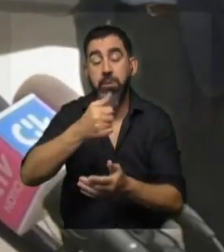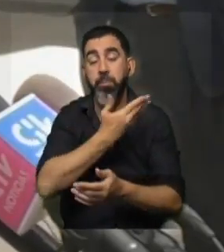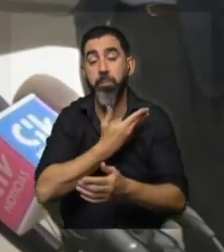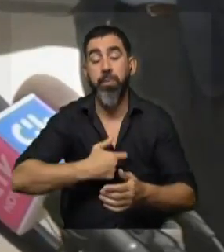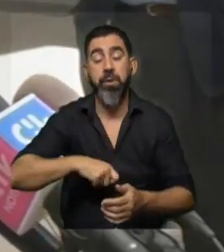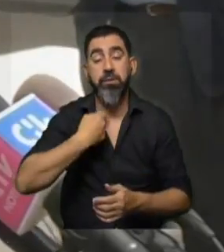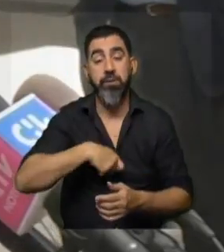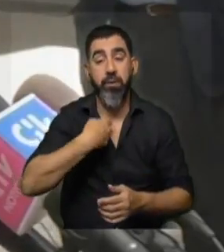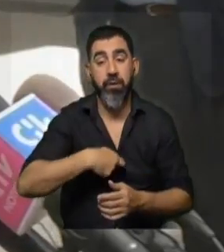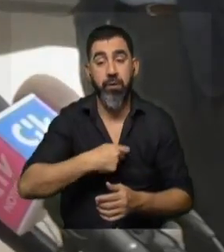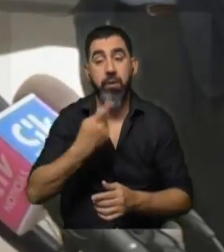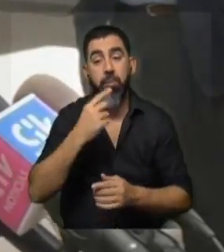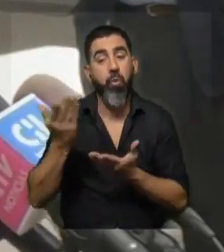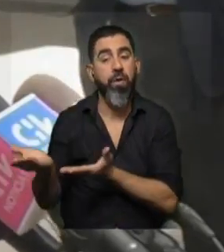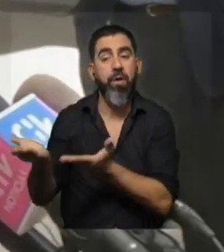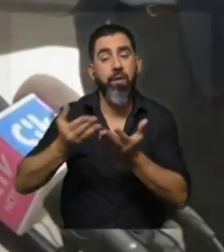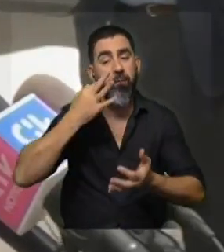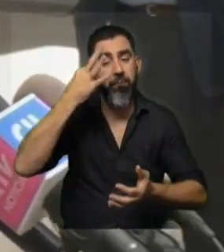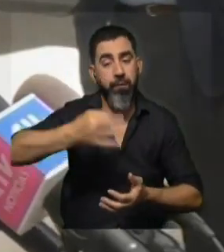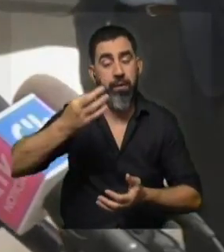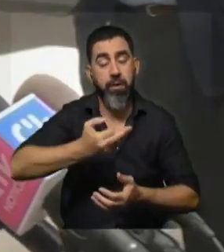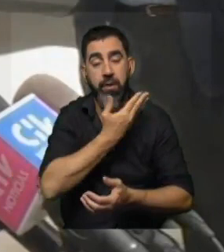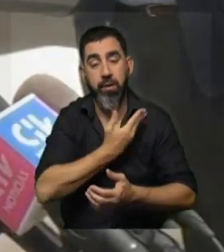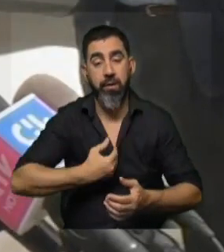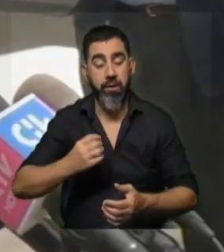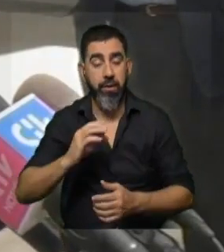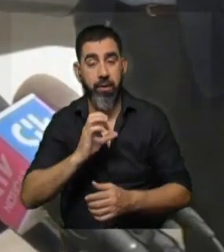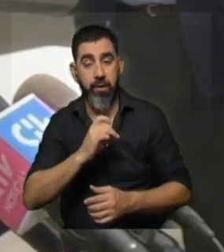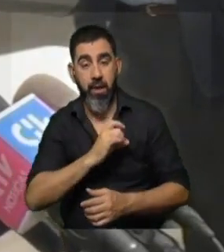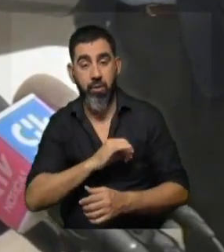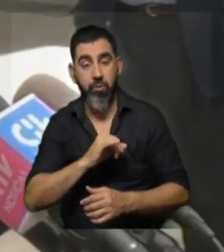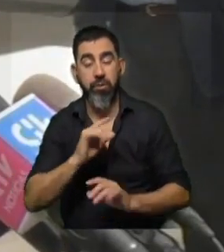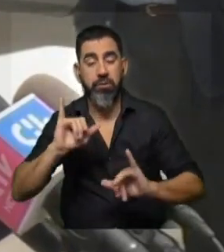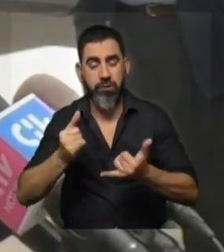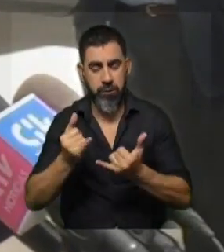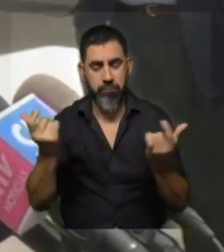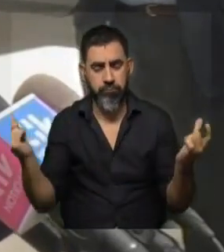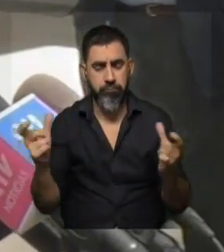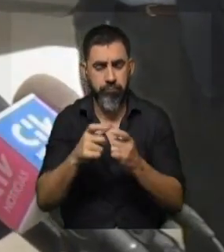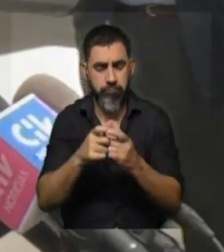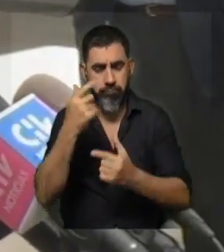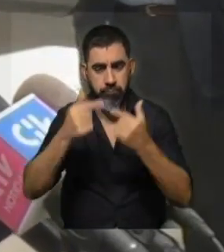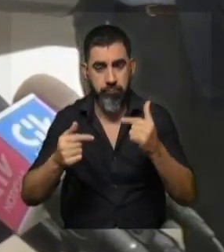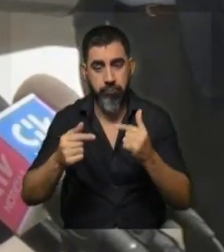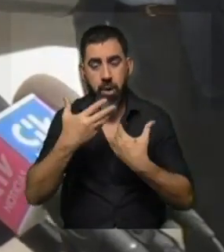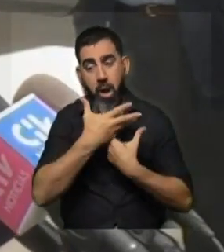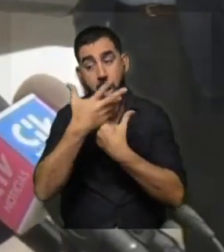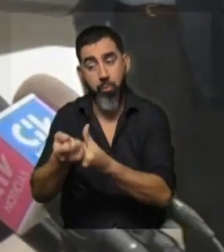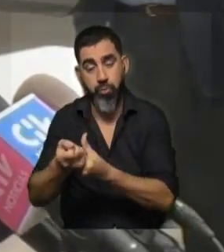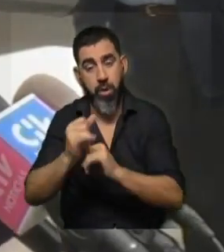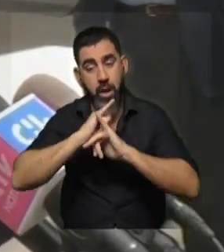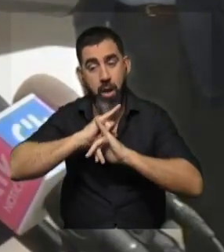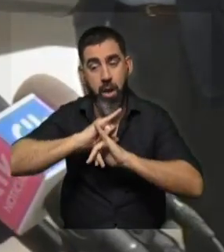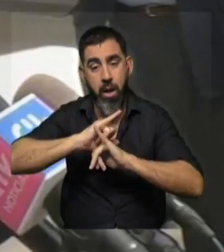expresidente José Mujica pero como invitado especial del presidente chileno con quien ya mantuvo varios encuentros y a quien apoyó durante la